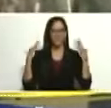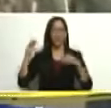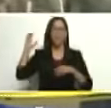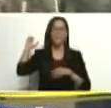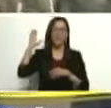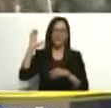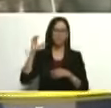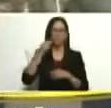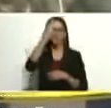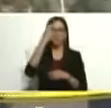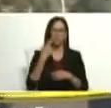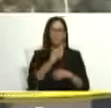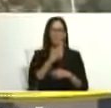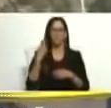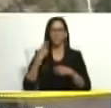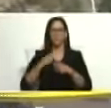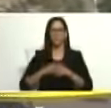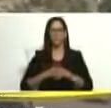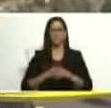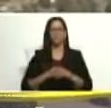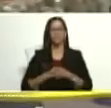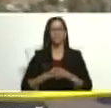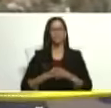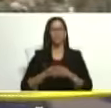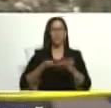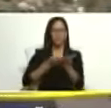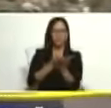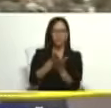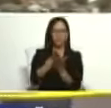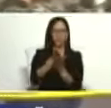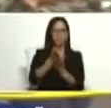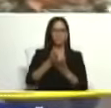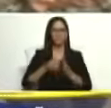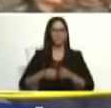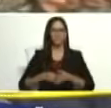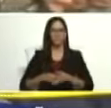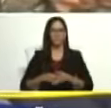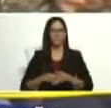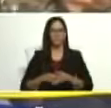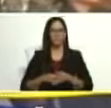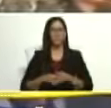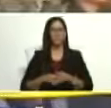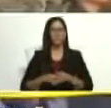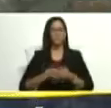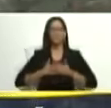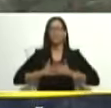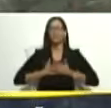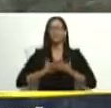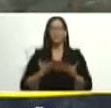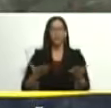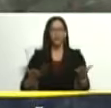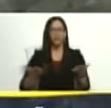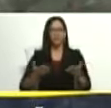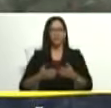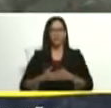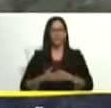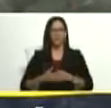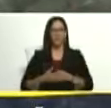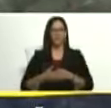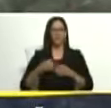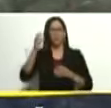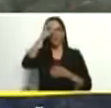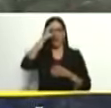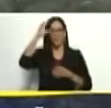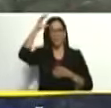su compromiso, de su disciplina, de su entrega, de su